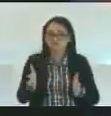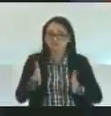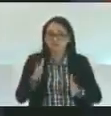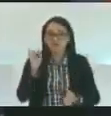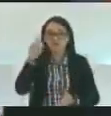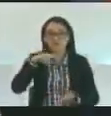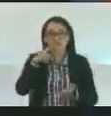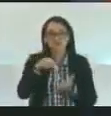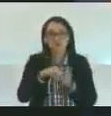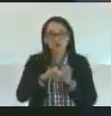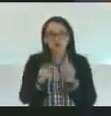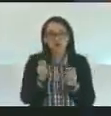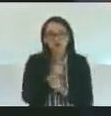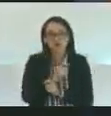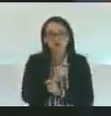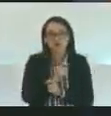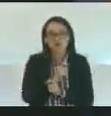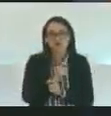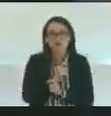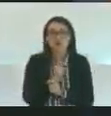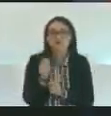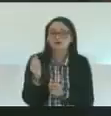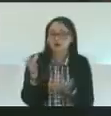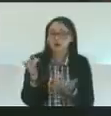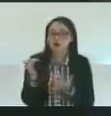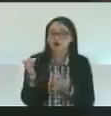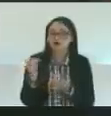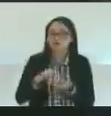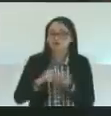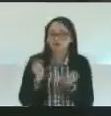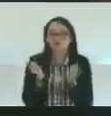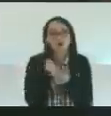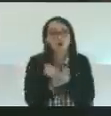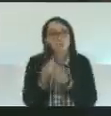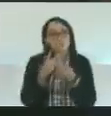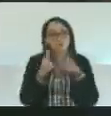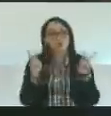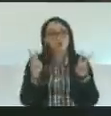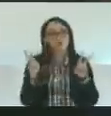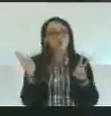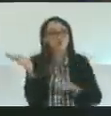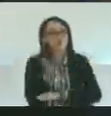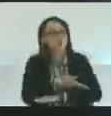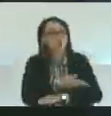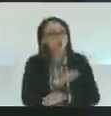Nacional Constituyente y llegó la paz a Venezuela. ¡Derrotamos la guarimba!